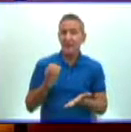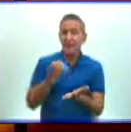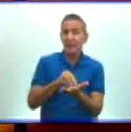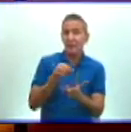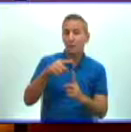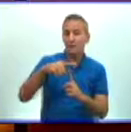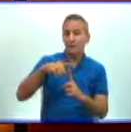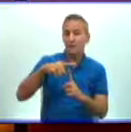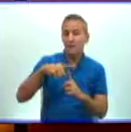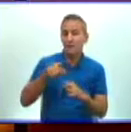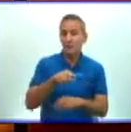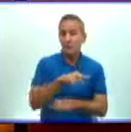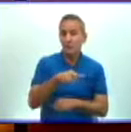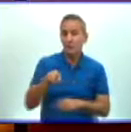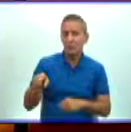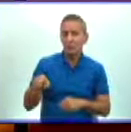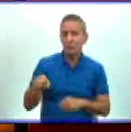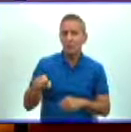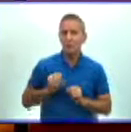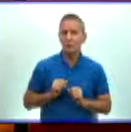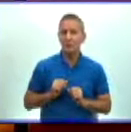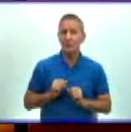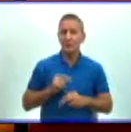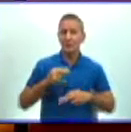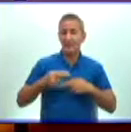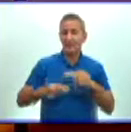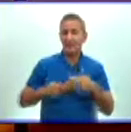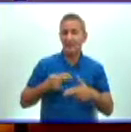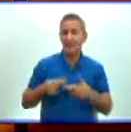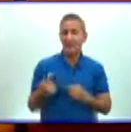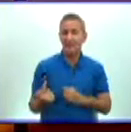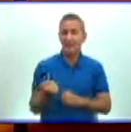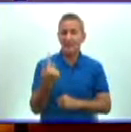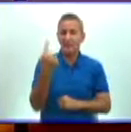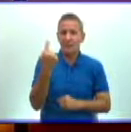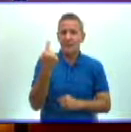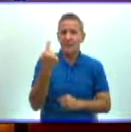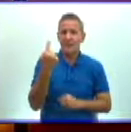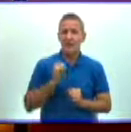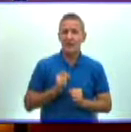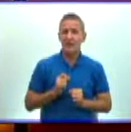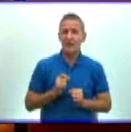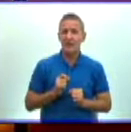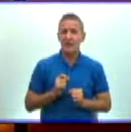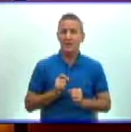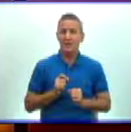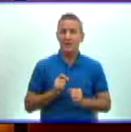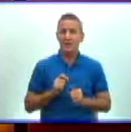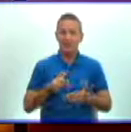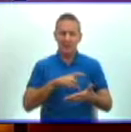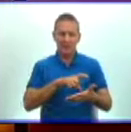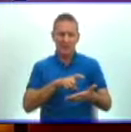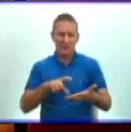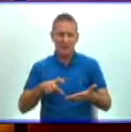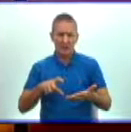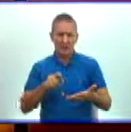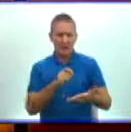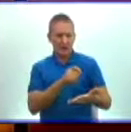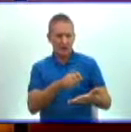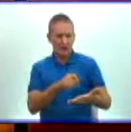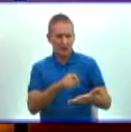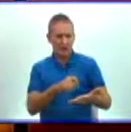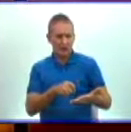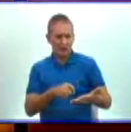que ustedes fueran realizando la primera versión de su redacción. ¿Por